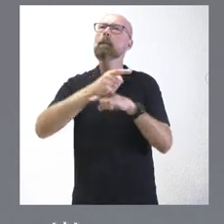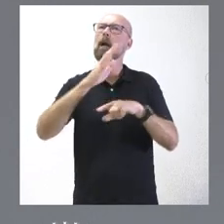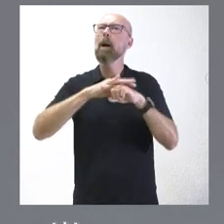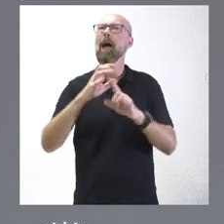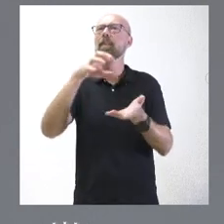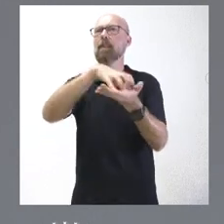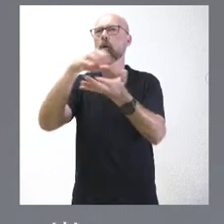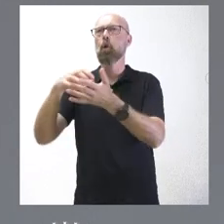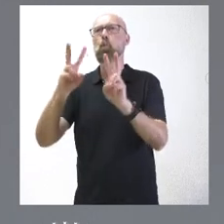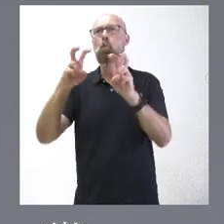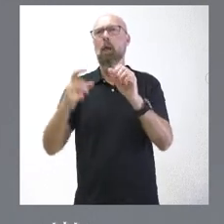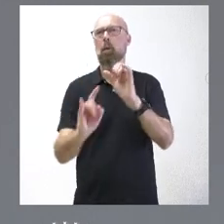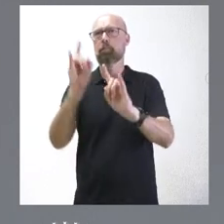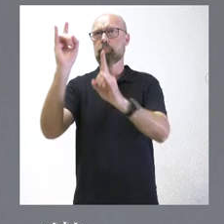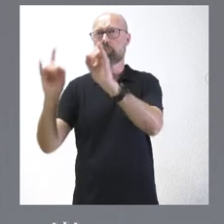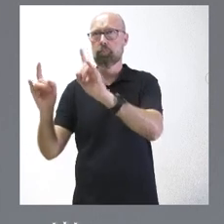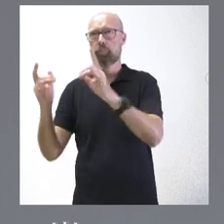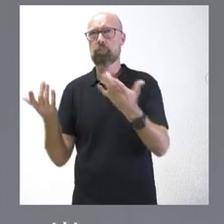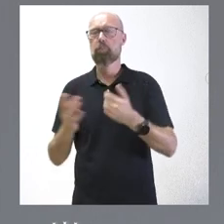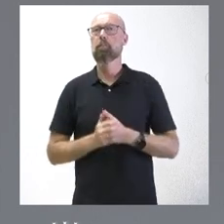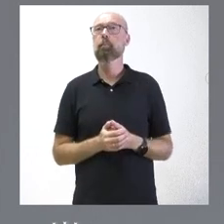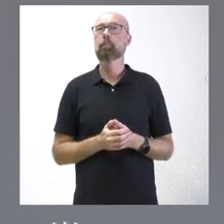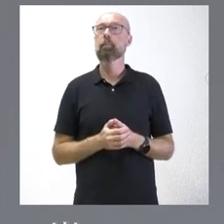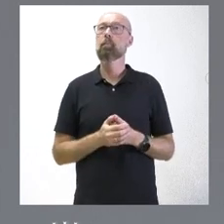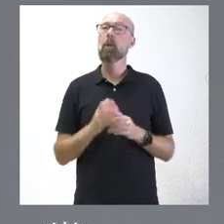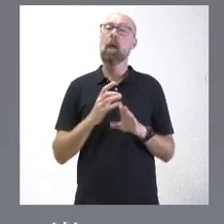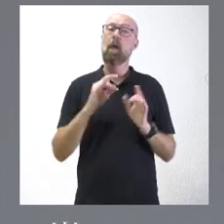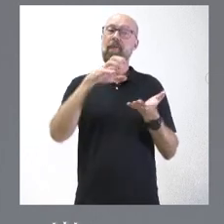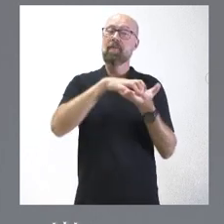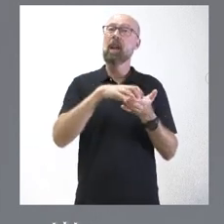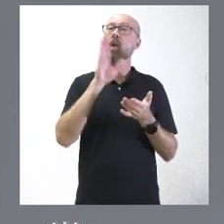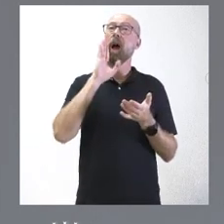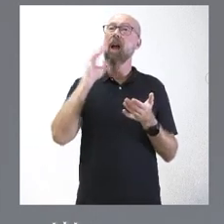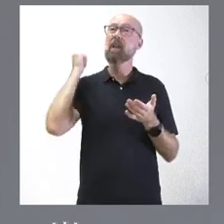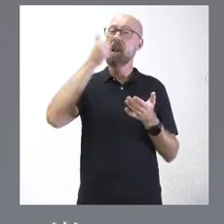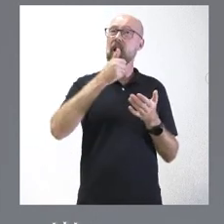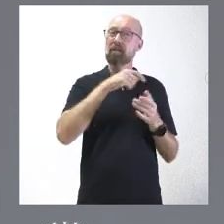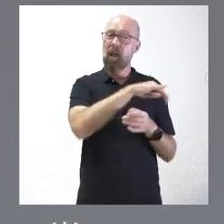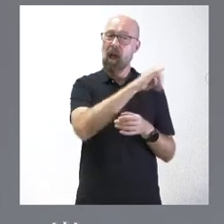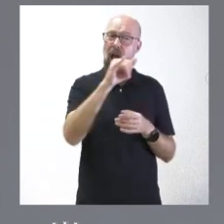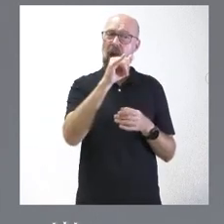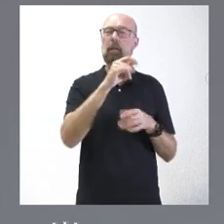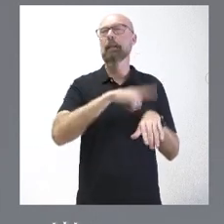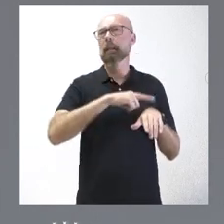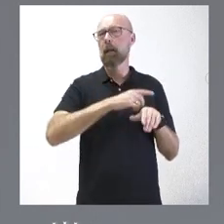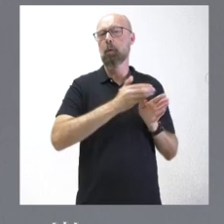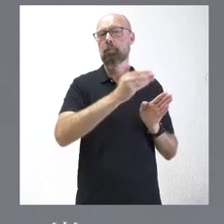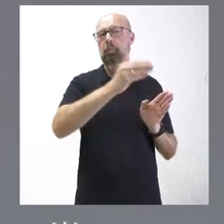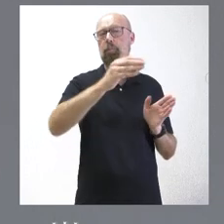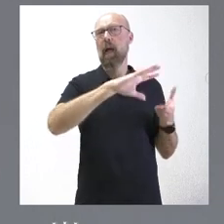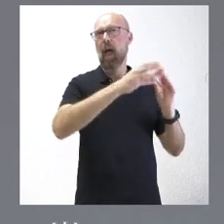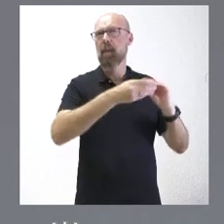que se proyecten nuevos a partir de ese momento el resto de los centros tendrán que ir adaptándose a lo mismo